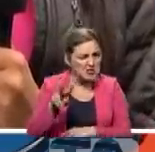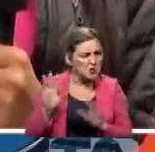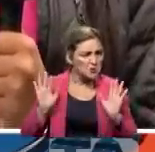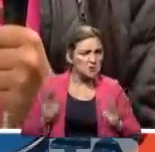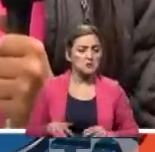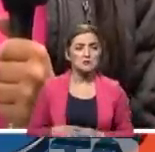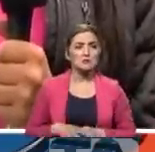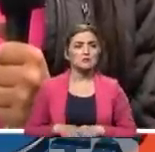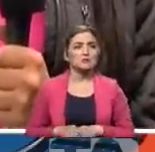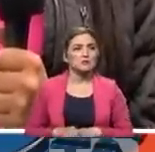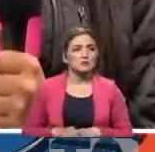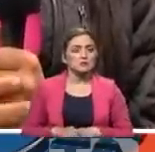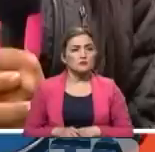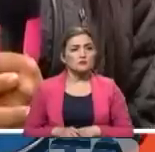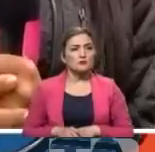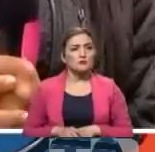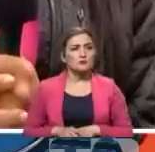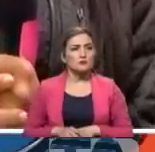público?